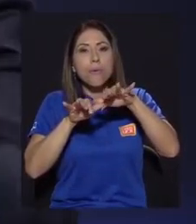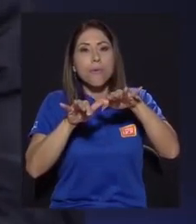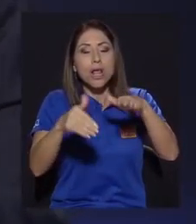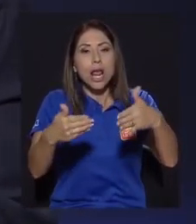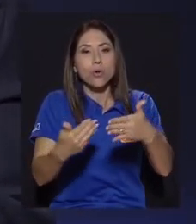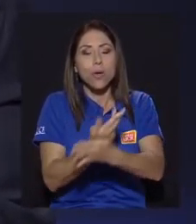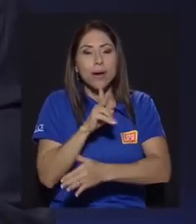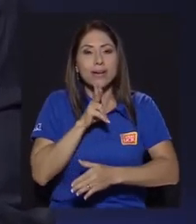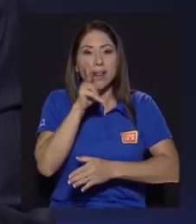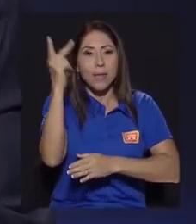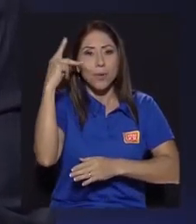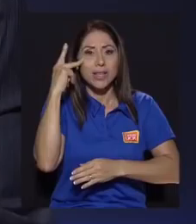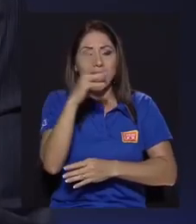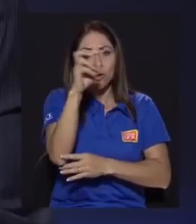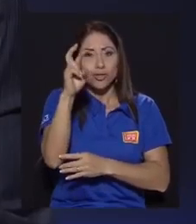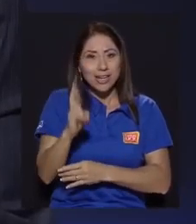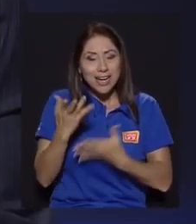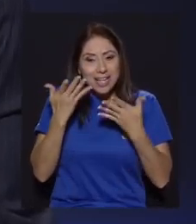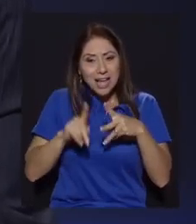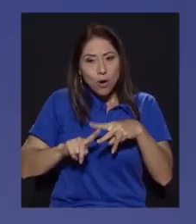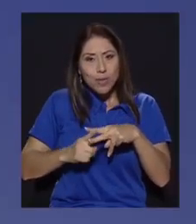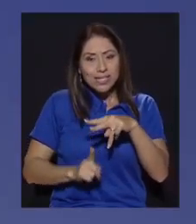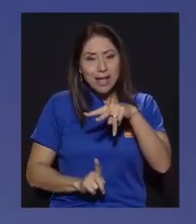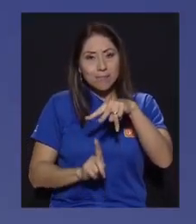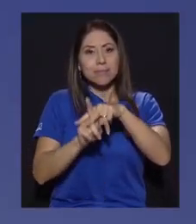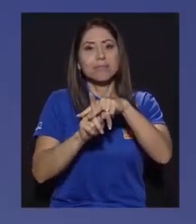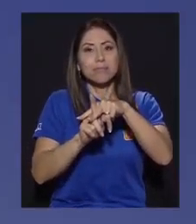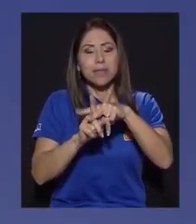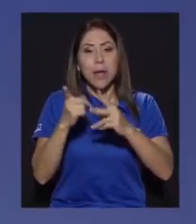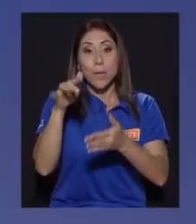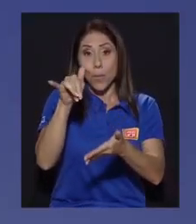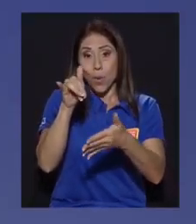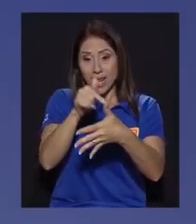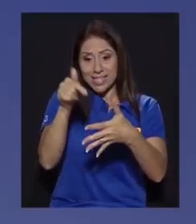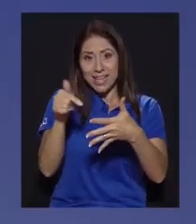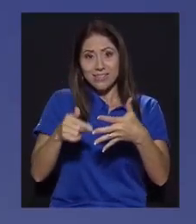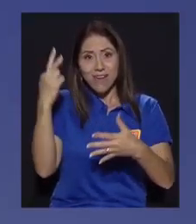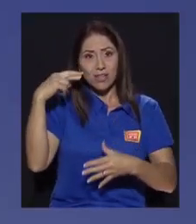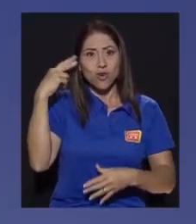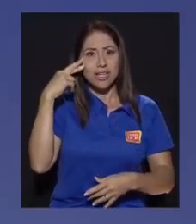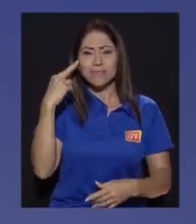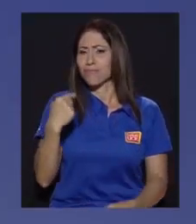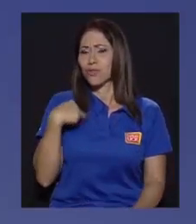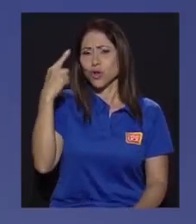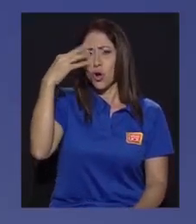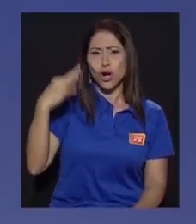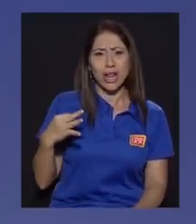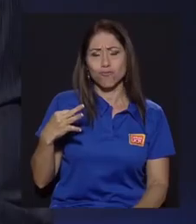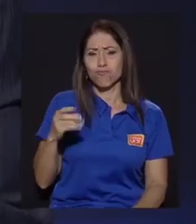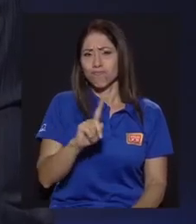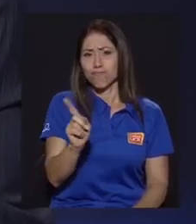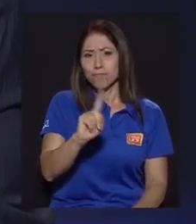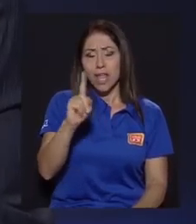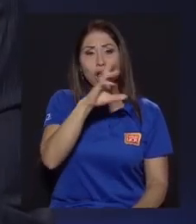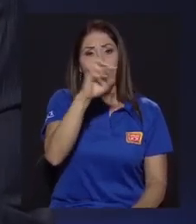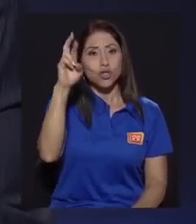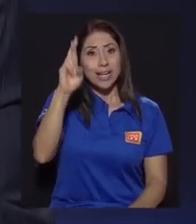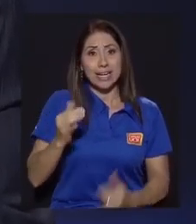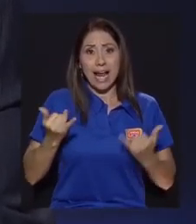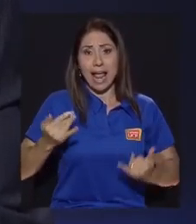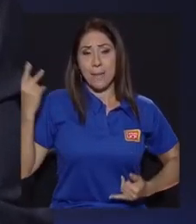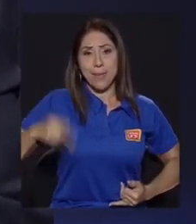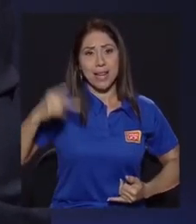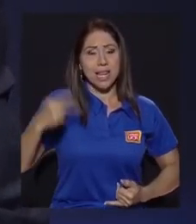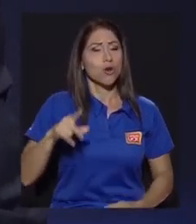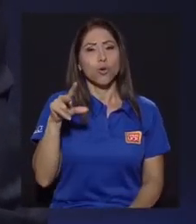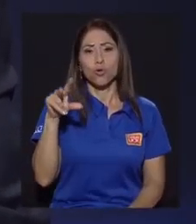nueva realidad política de costa rica comienza a surgir por esas razones y yo no creo de ninguna manera que costa rica esté en